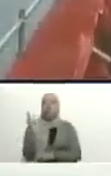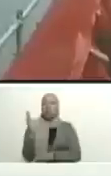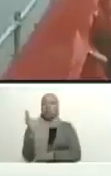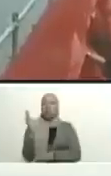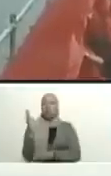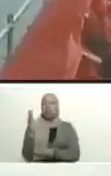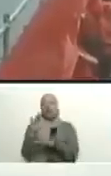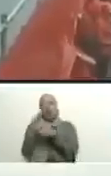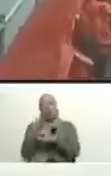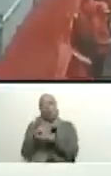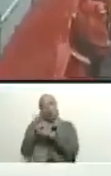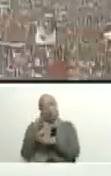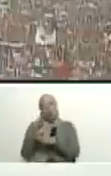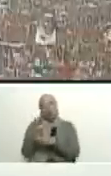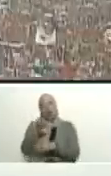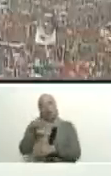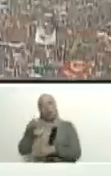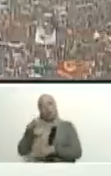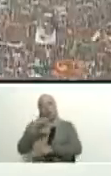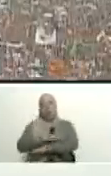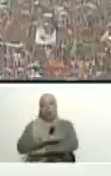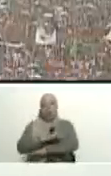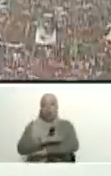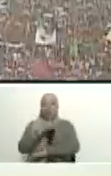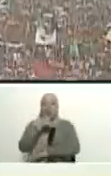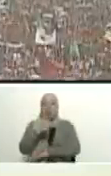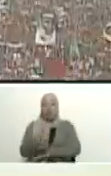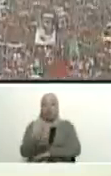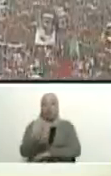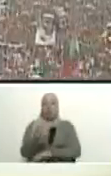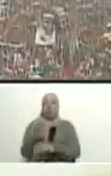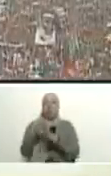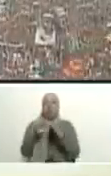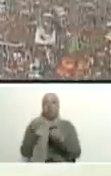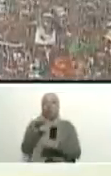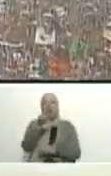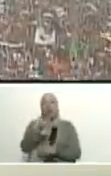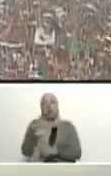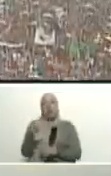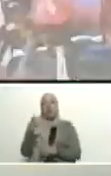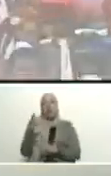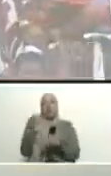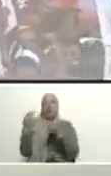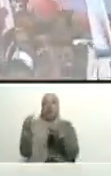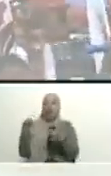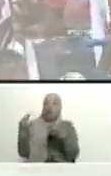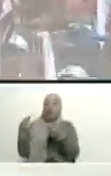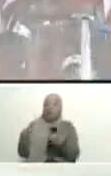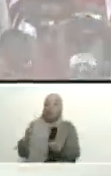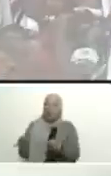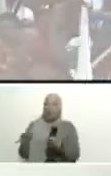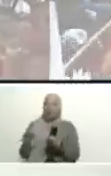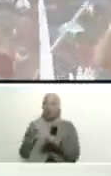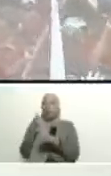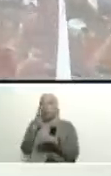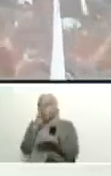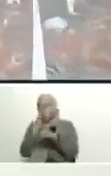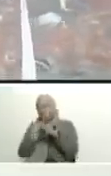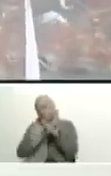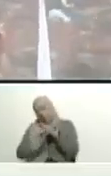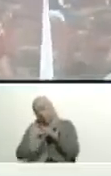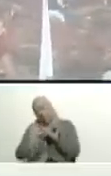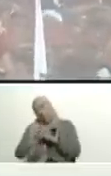protector de la gente buena, de la naturaleza, de los animales, de los humildes, de los pobres,